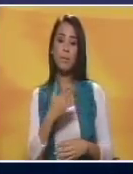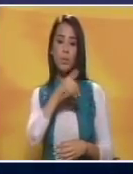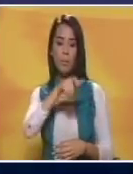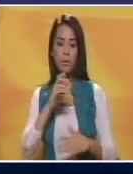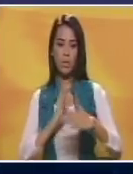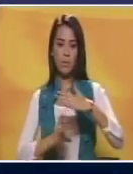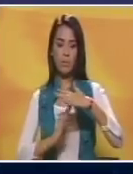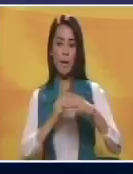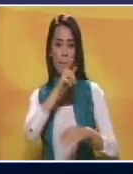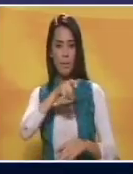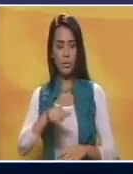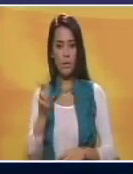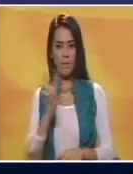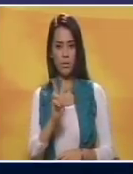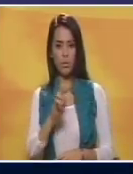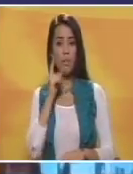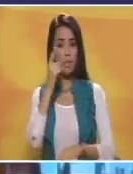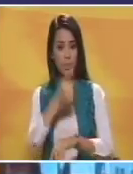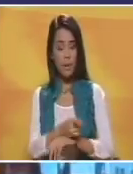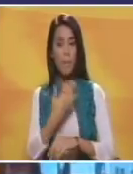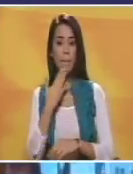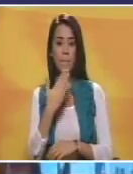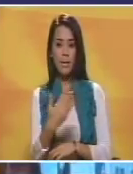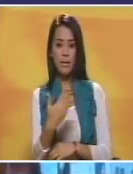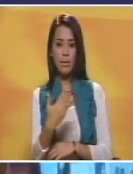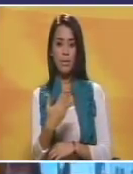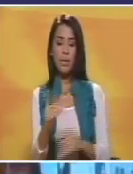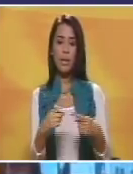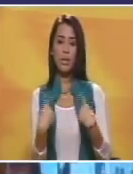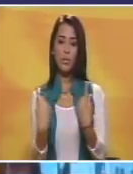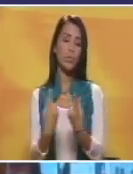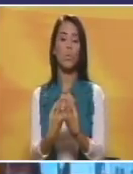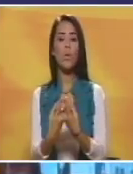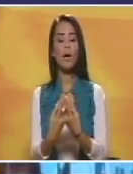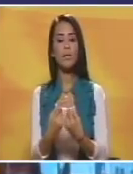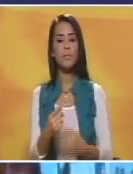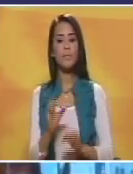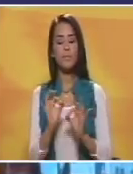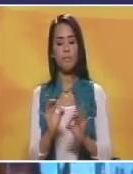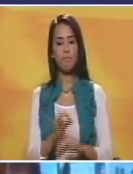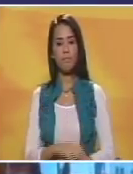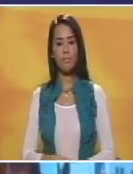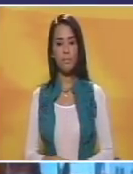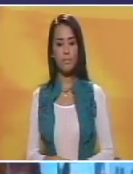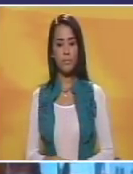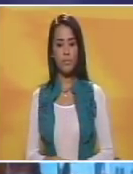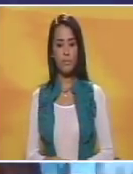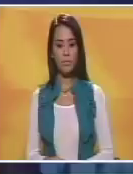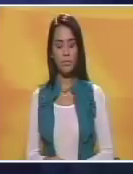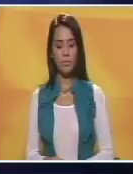migrantes venezolanos que deben ser solicitados en los consulados respectivos.